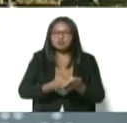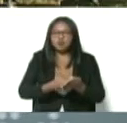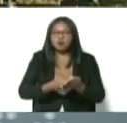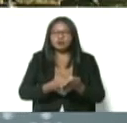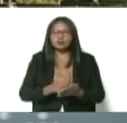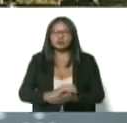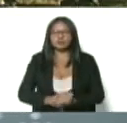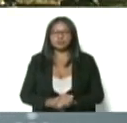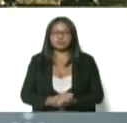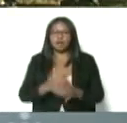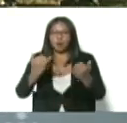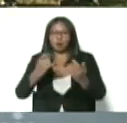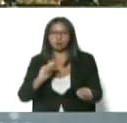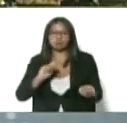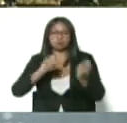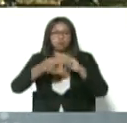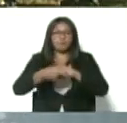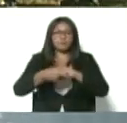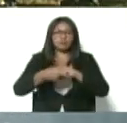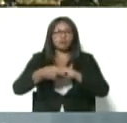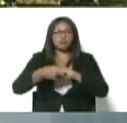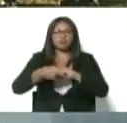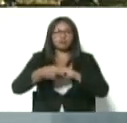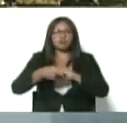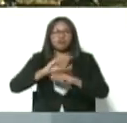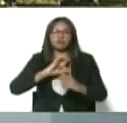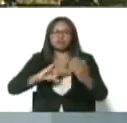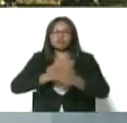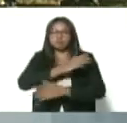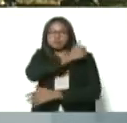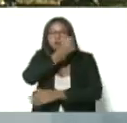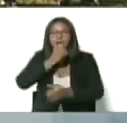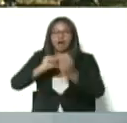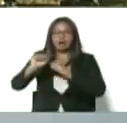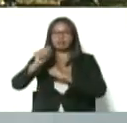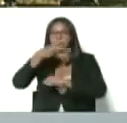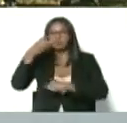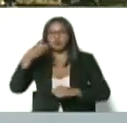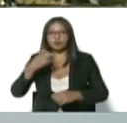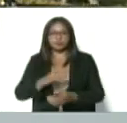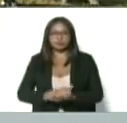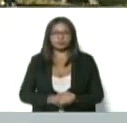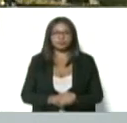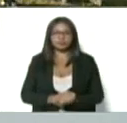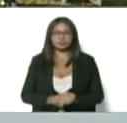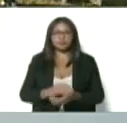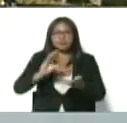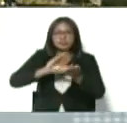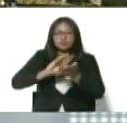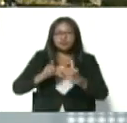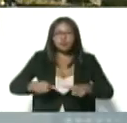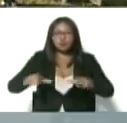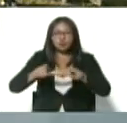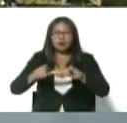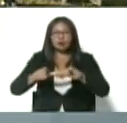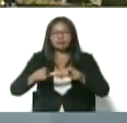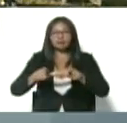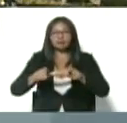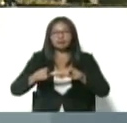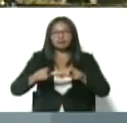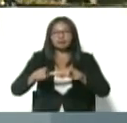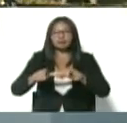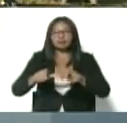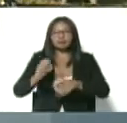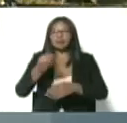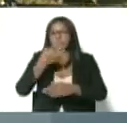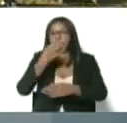organizadora de la superintendencia nacional antidroga y yo se encuentra en el centro de tratamiento a las adicciones